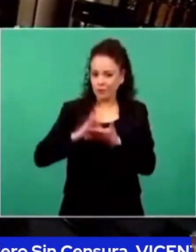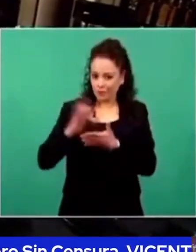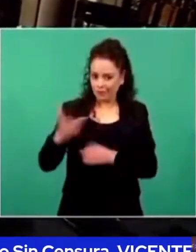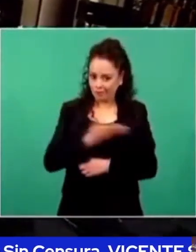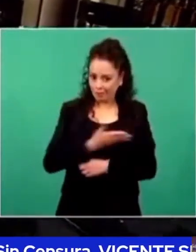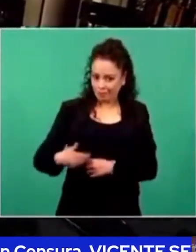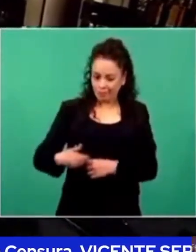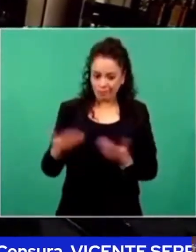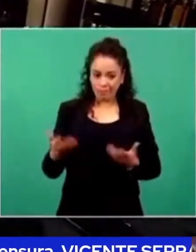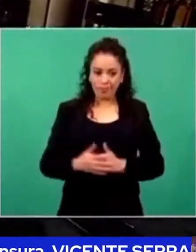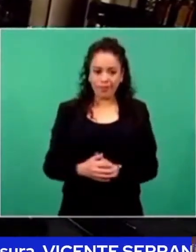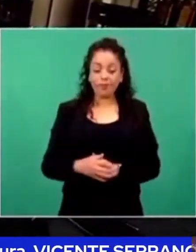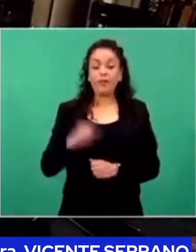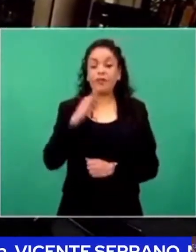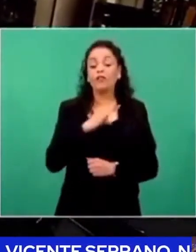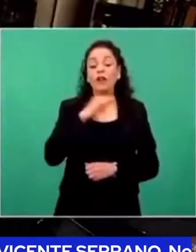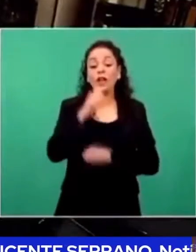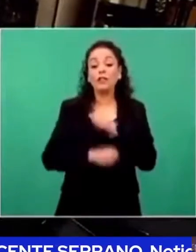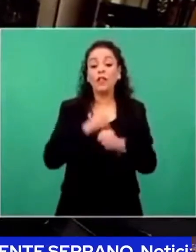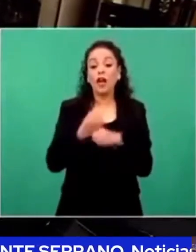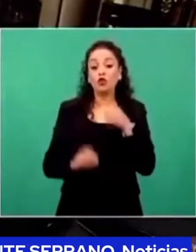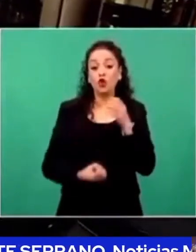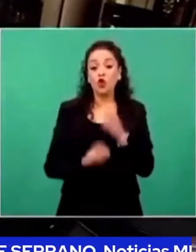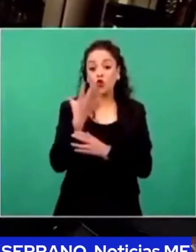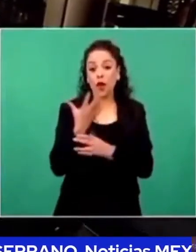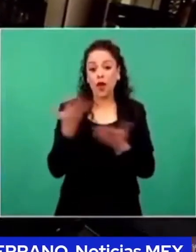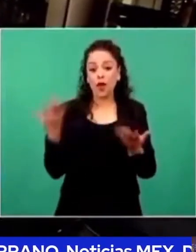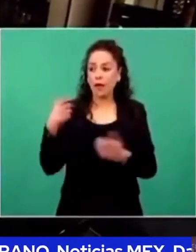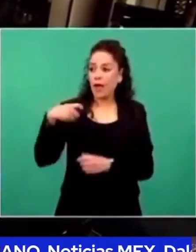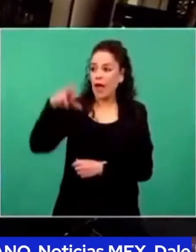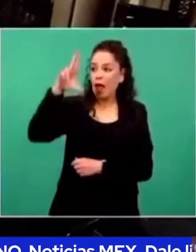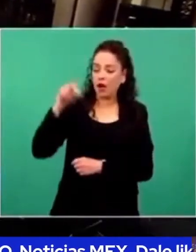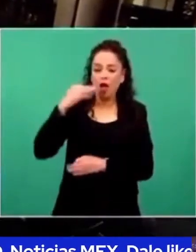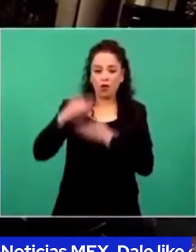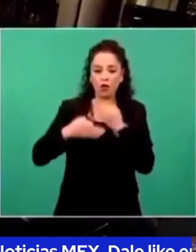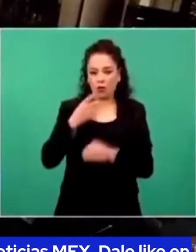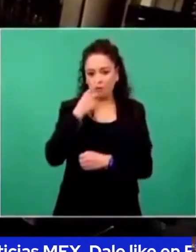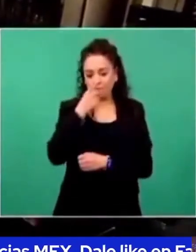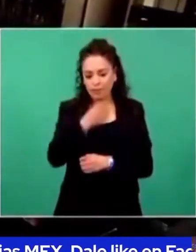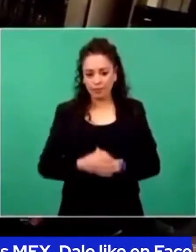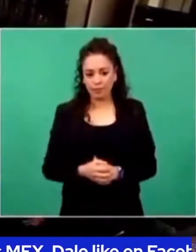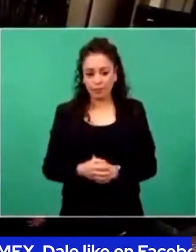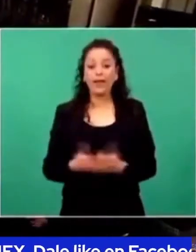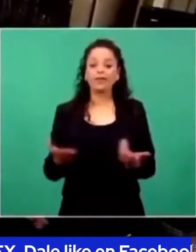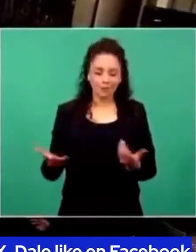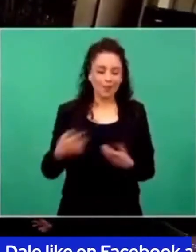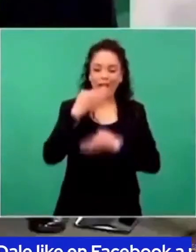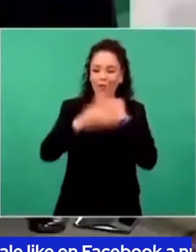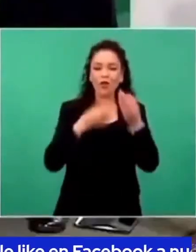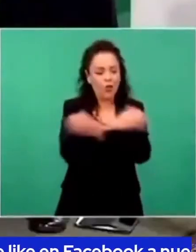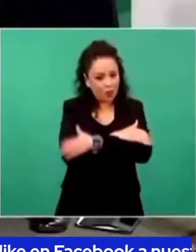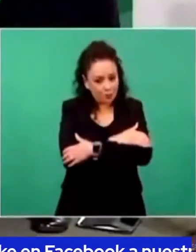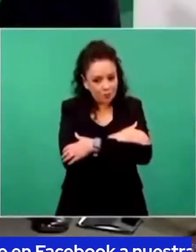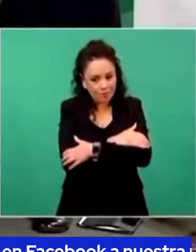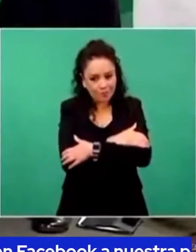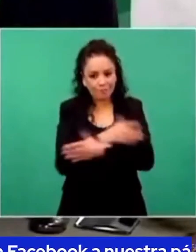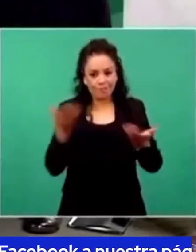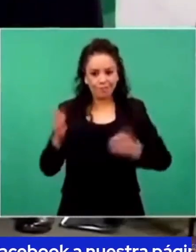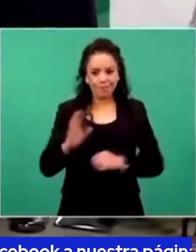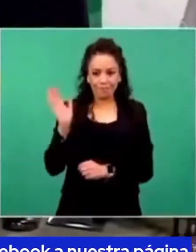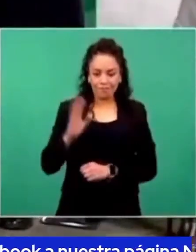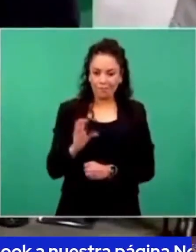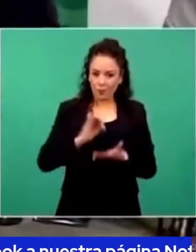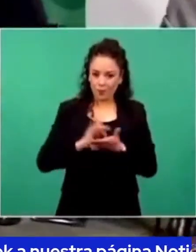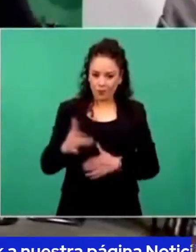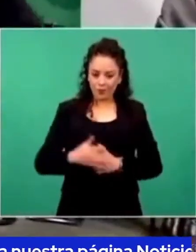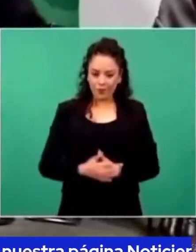Presidente, feliz año nuevo, le deseo a todos en Quintana Roo, sí, que tengan una muy bonita fiesta. A todos. Muchas gracias, señor presidente.